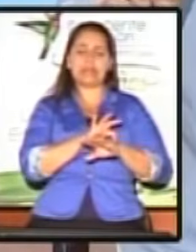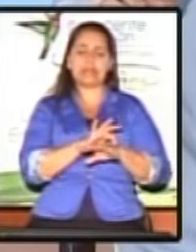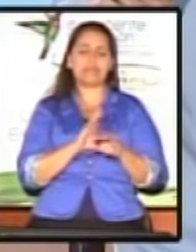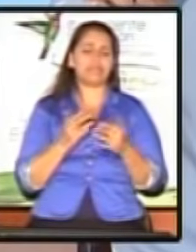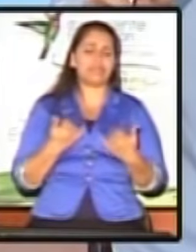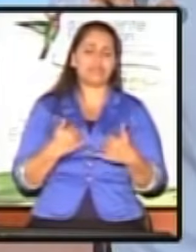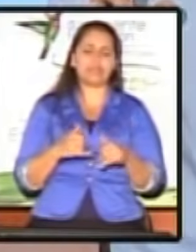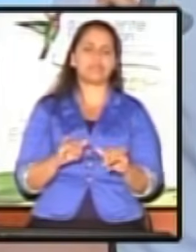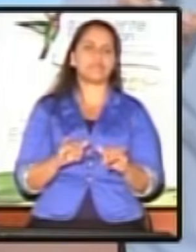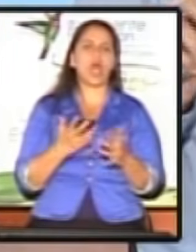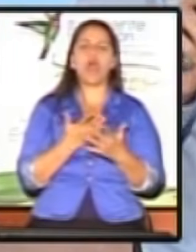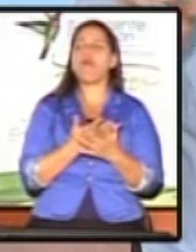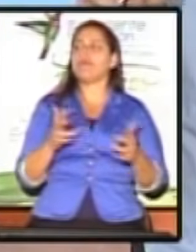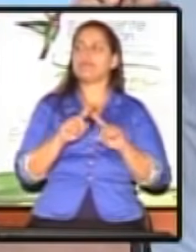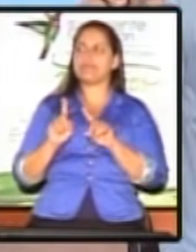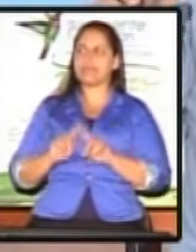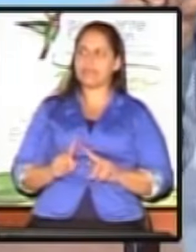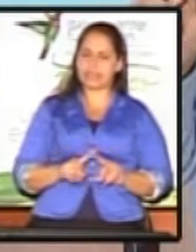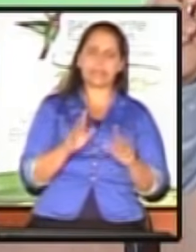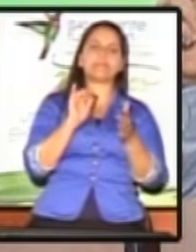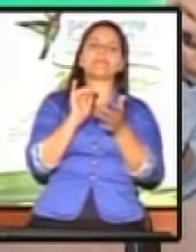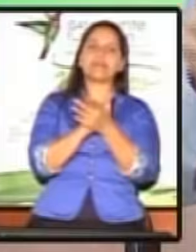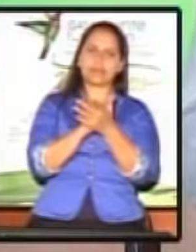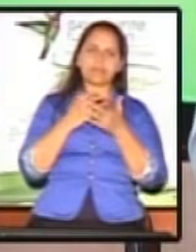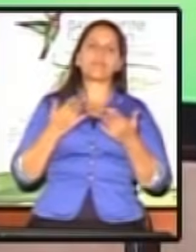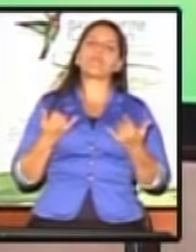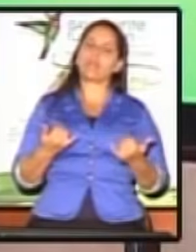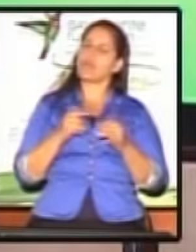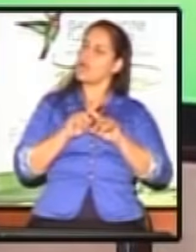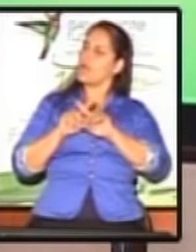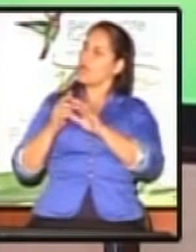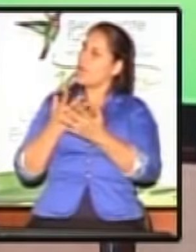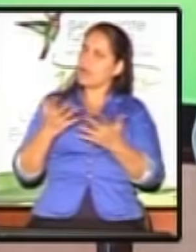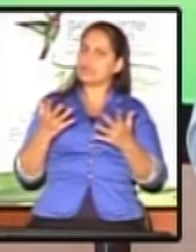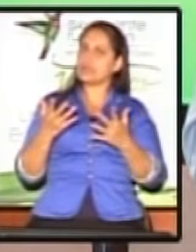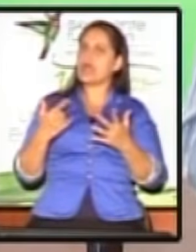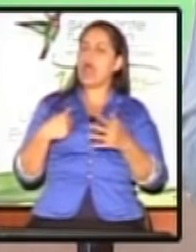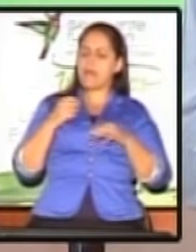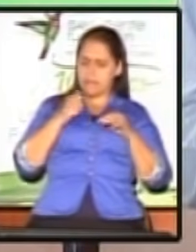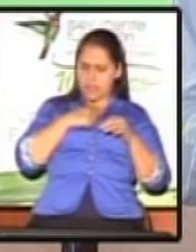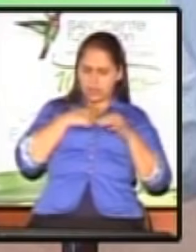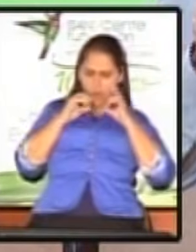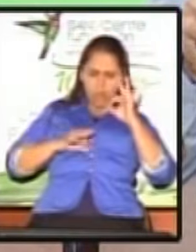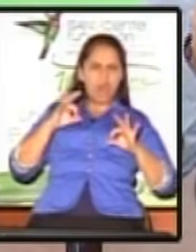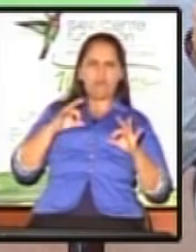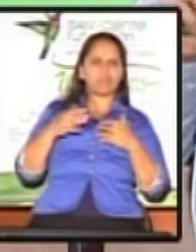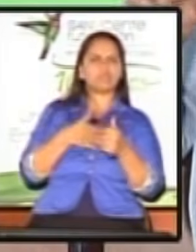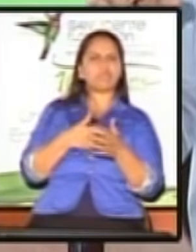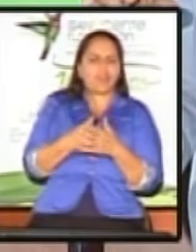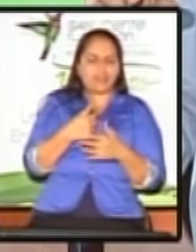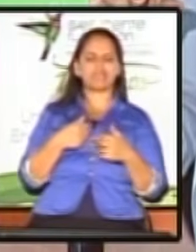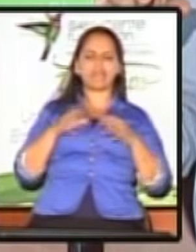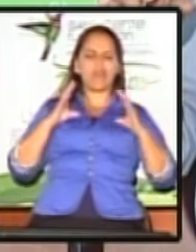cosas, por ende como ya hay tantas cosas, el cuidado se dejó atrás. Entonces tenemos mucho